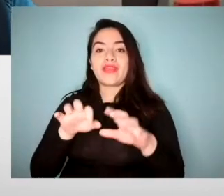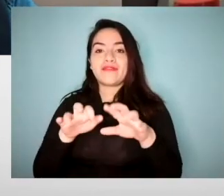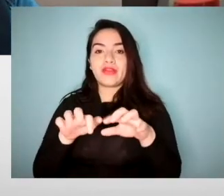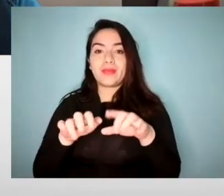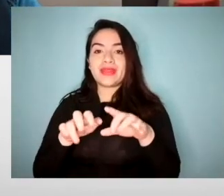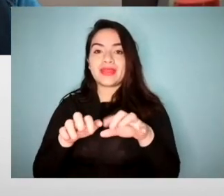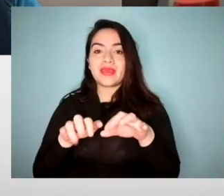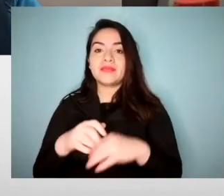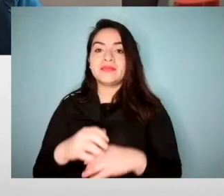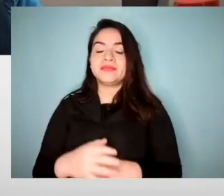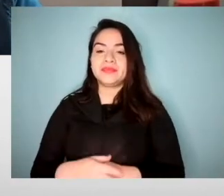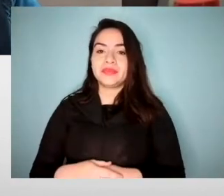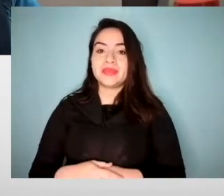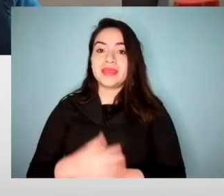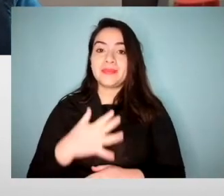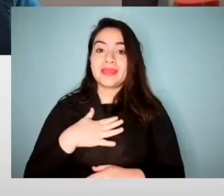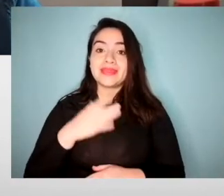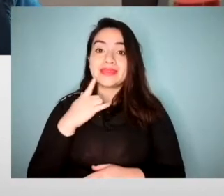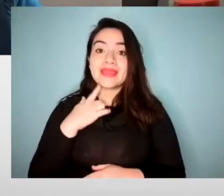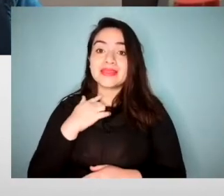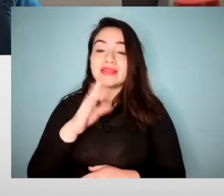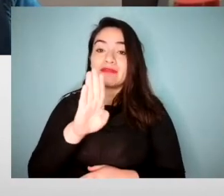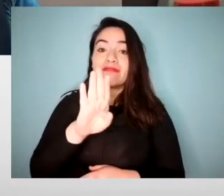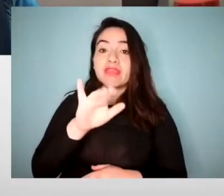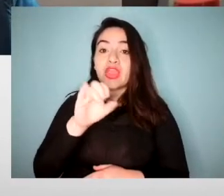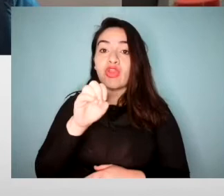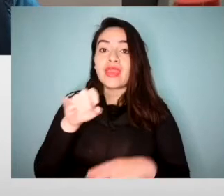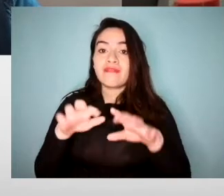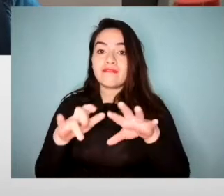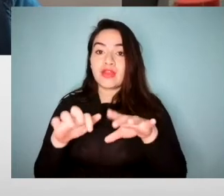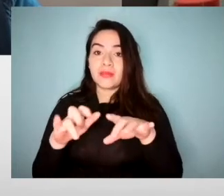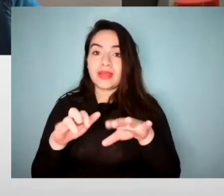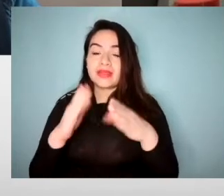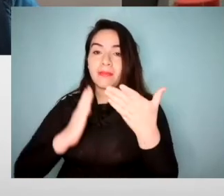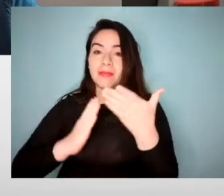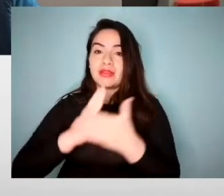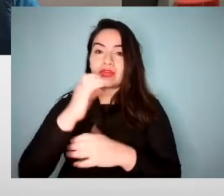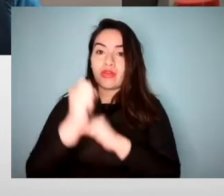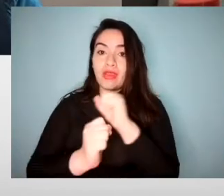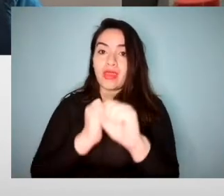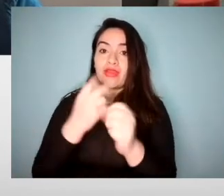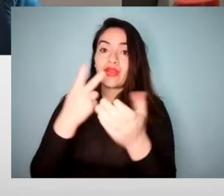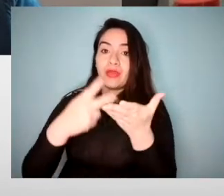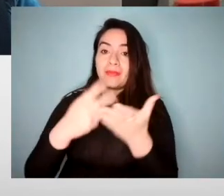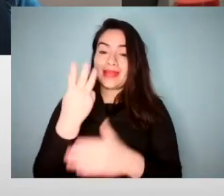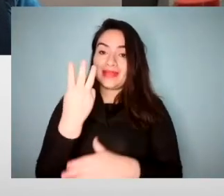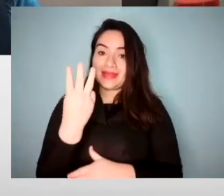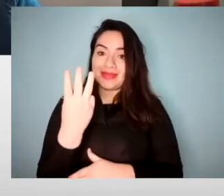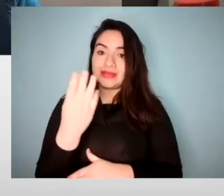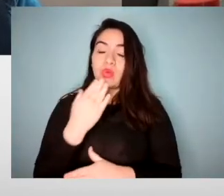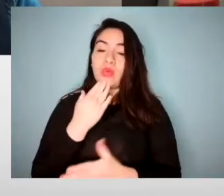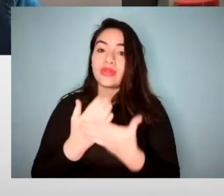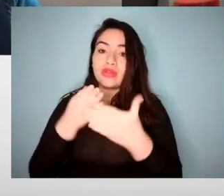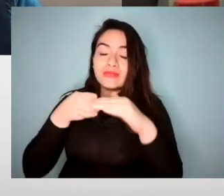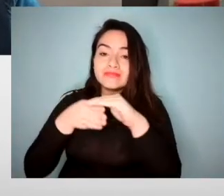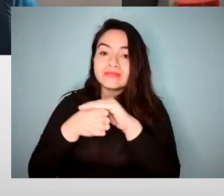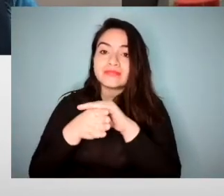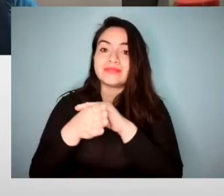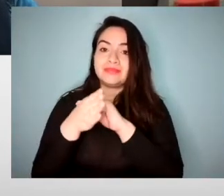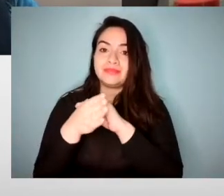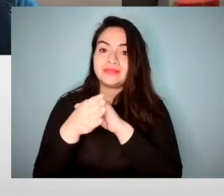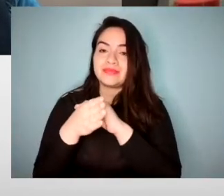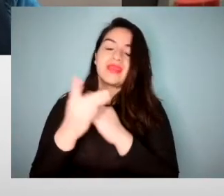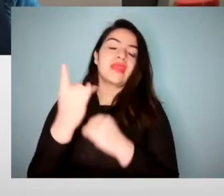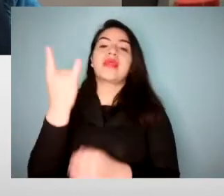Bueno, mi interés por la bioinformática partió en el año 2003, cuando me tocó ingresar a la